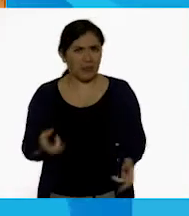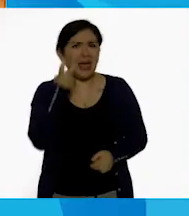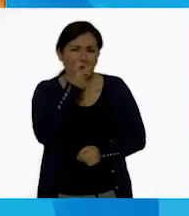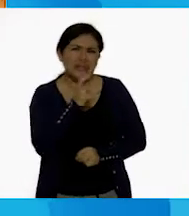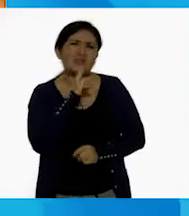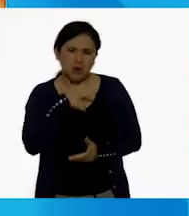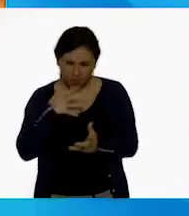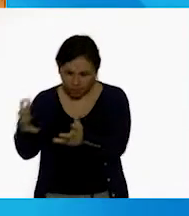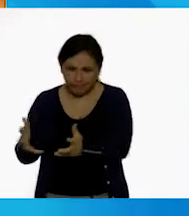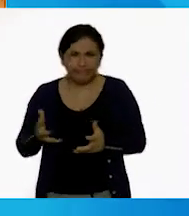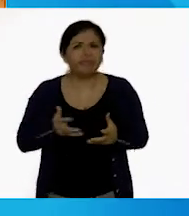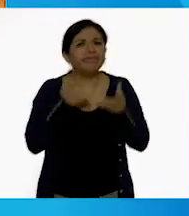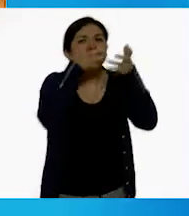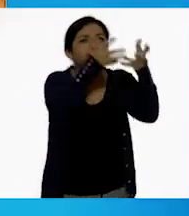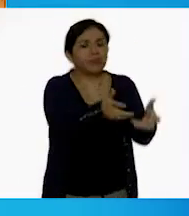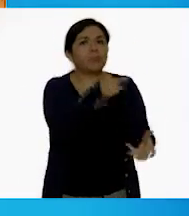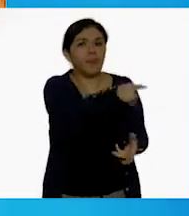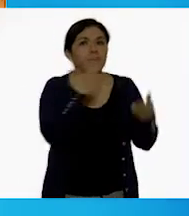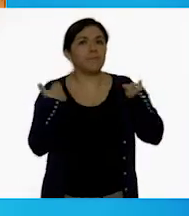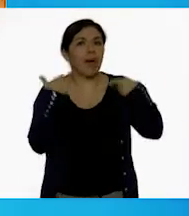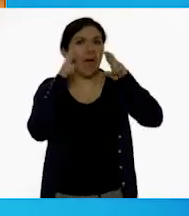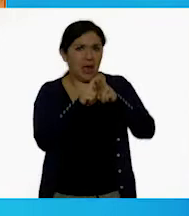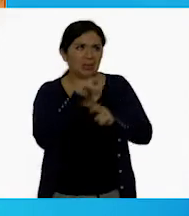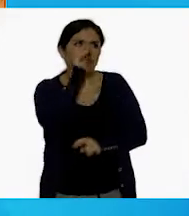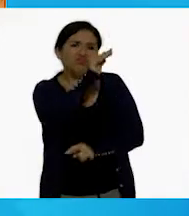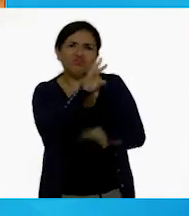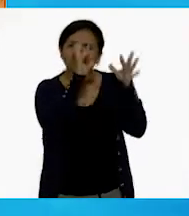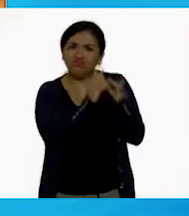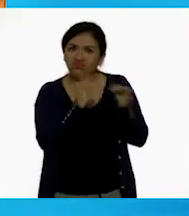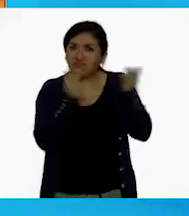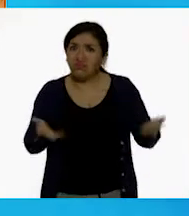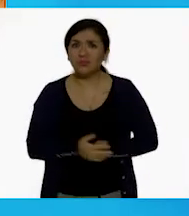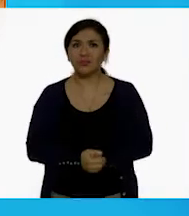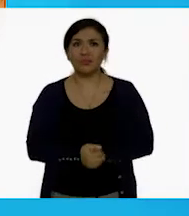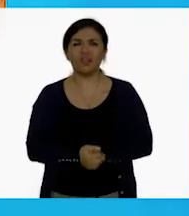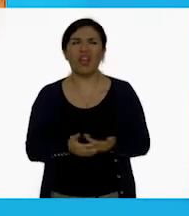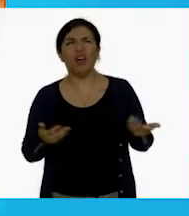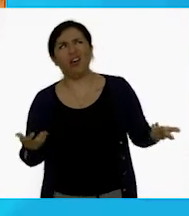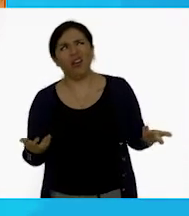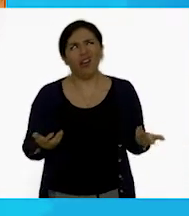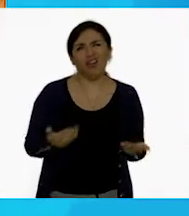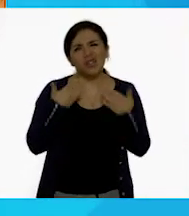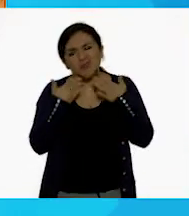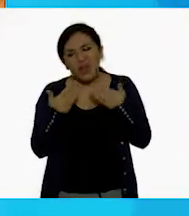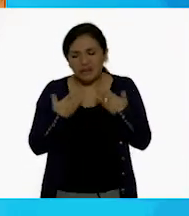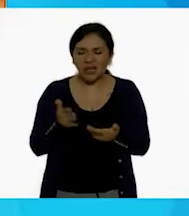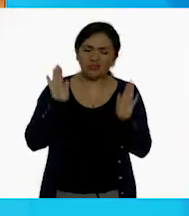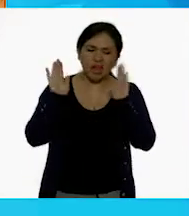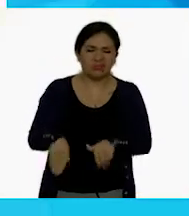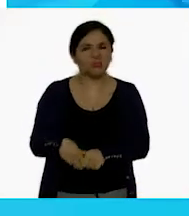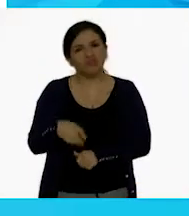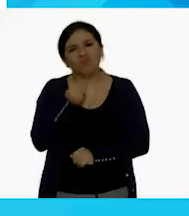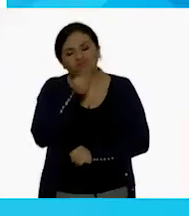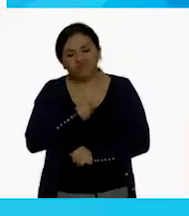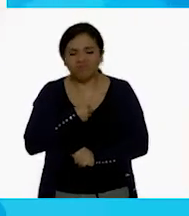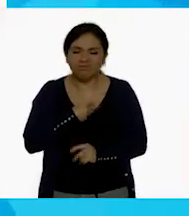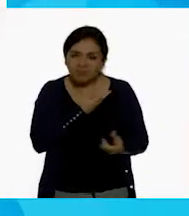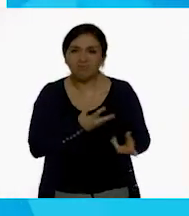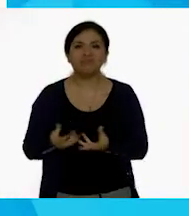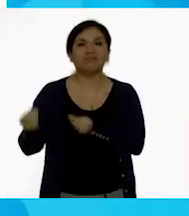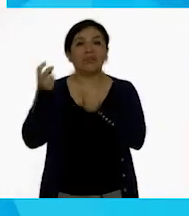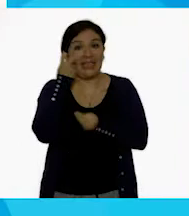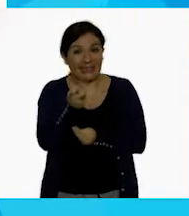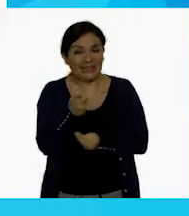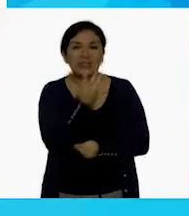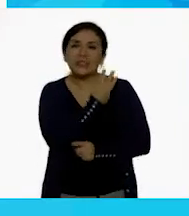Vamos a recogerla y vamos a platicar de esto con la maestra. Está bien, pues me convencieron. Vamos a hacer eso. Y